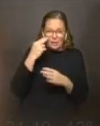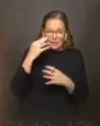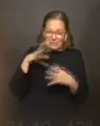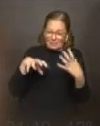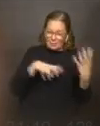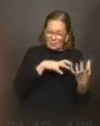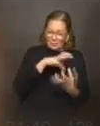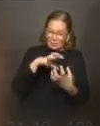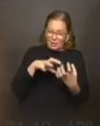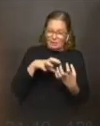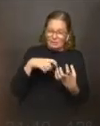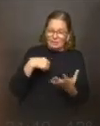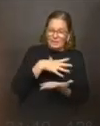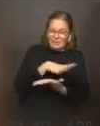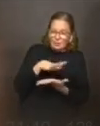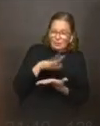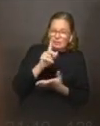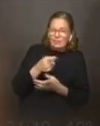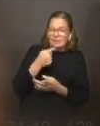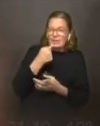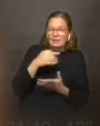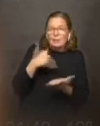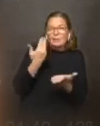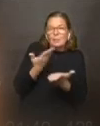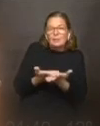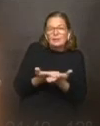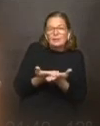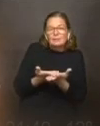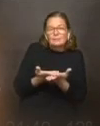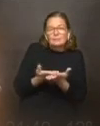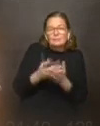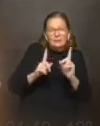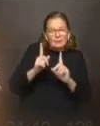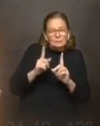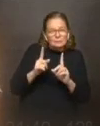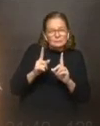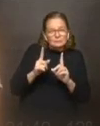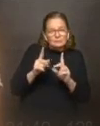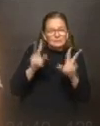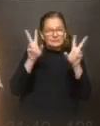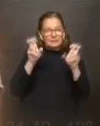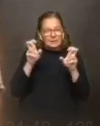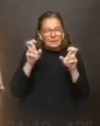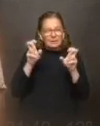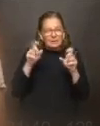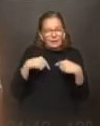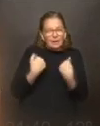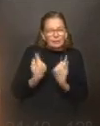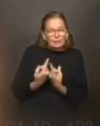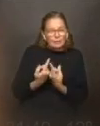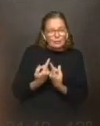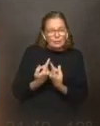situación, ¿no? En donde también se les está planteando a ellos algunos aspectos que para nosotros son